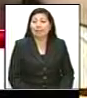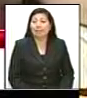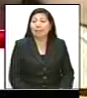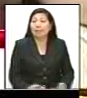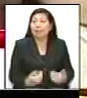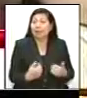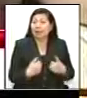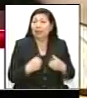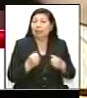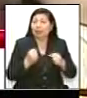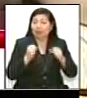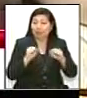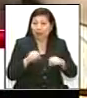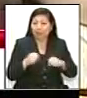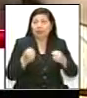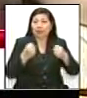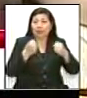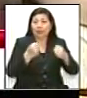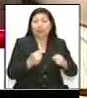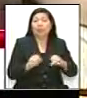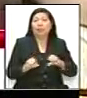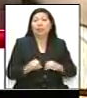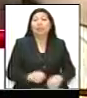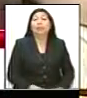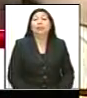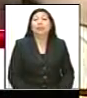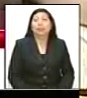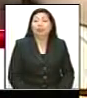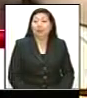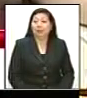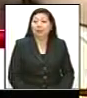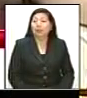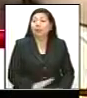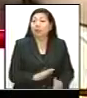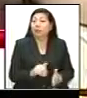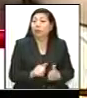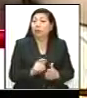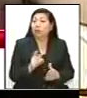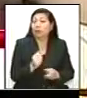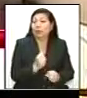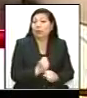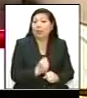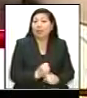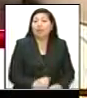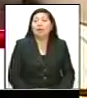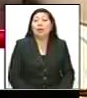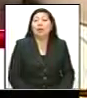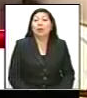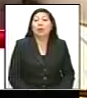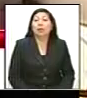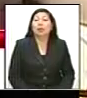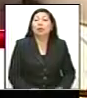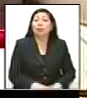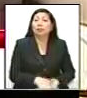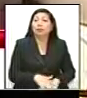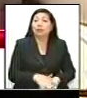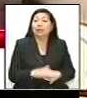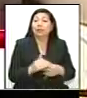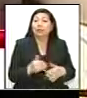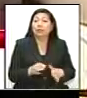tiene la potestad de poder ejercer todas sus funciones, a autoadministrarse